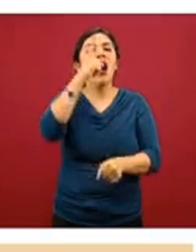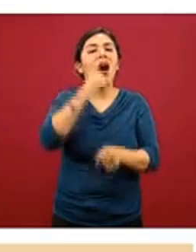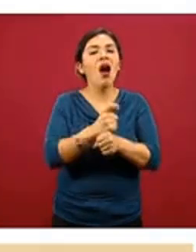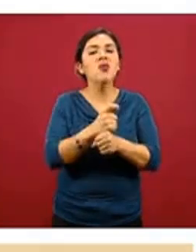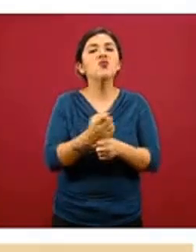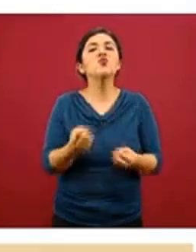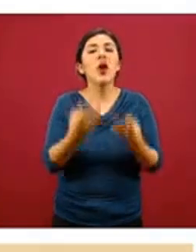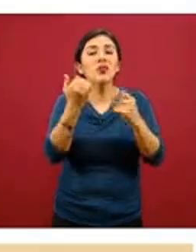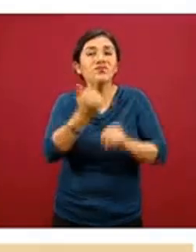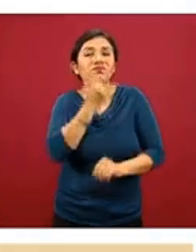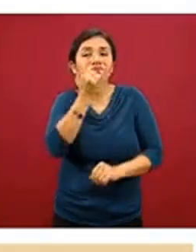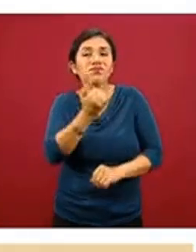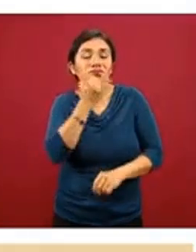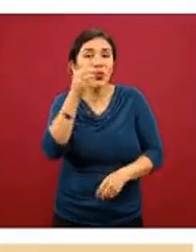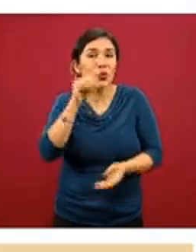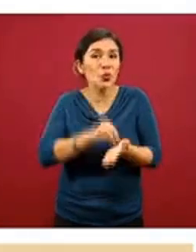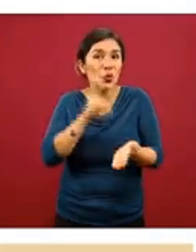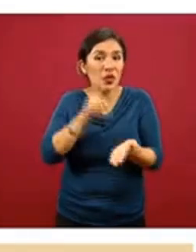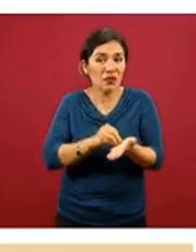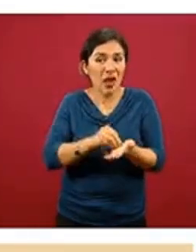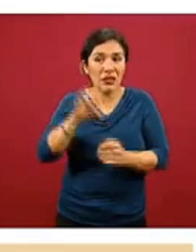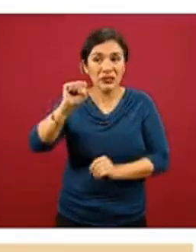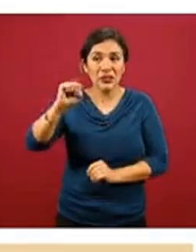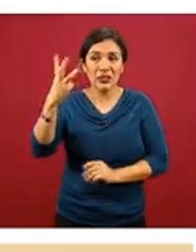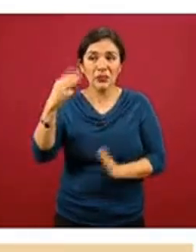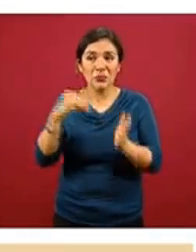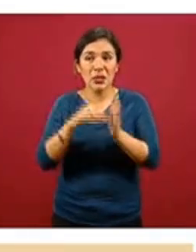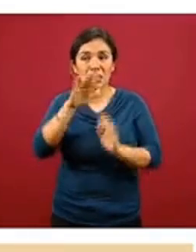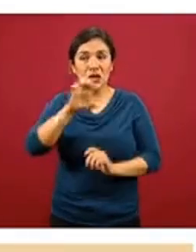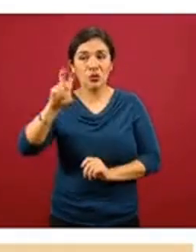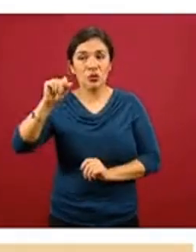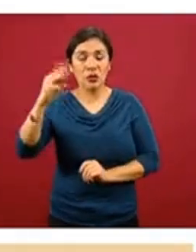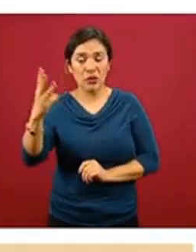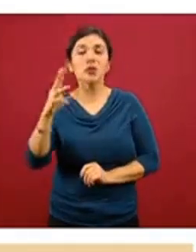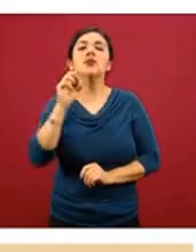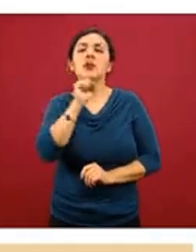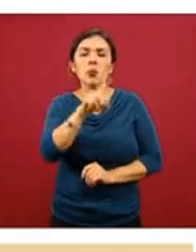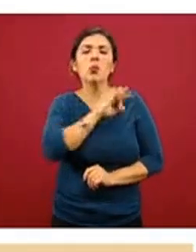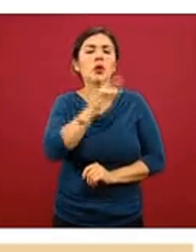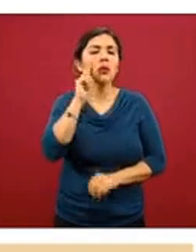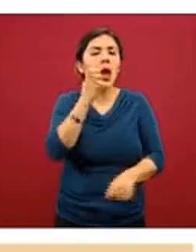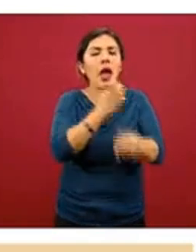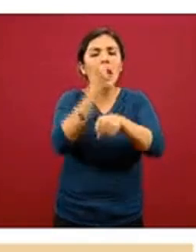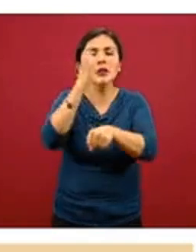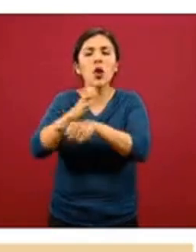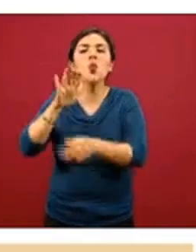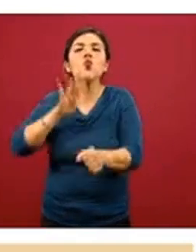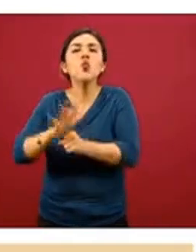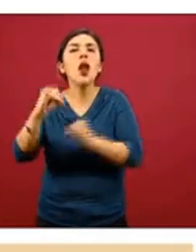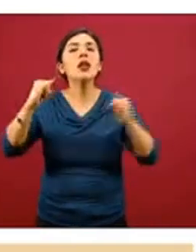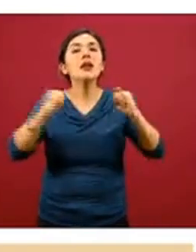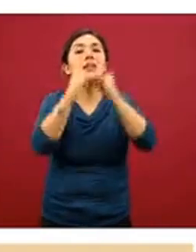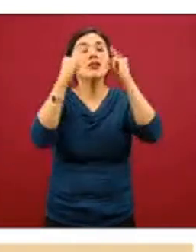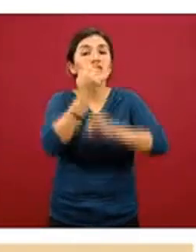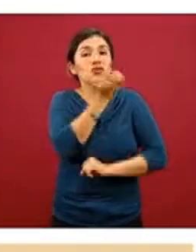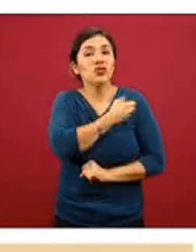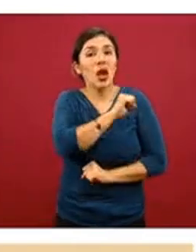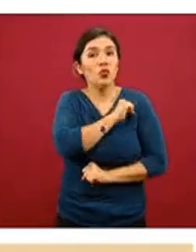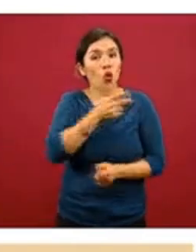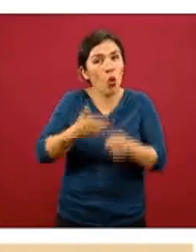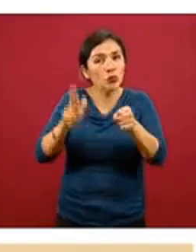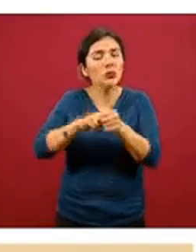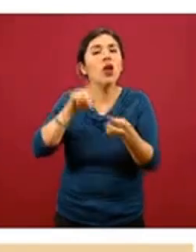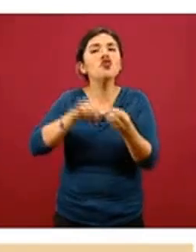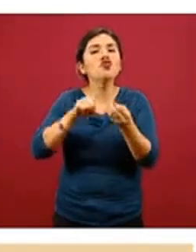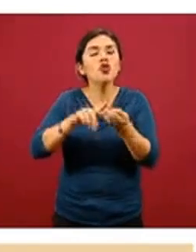de casos aún sospechosos, y también podemos identificar dentro de cada entidad federativa qué institución de salud es la que en su momento